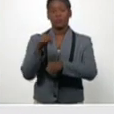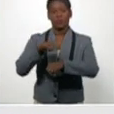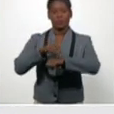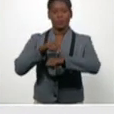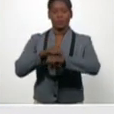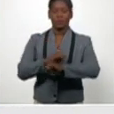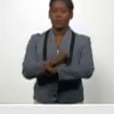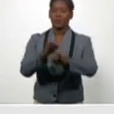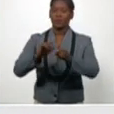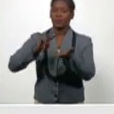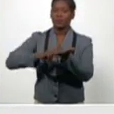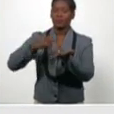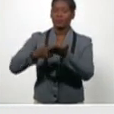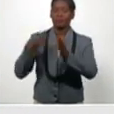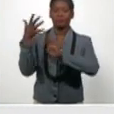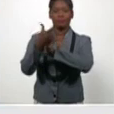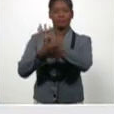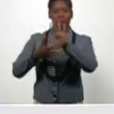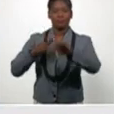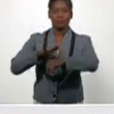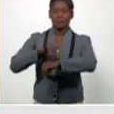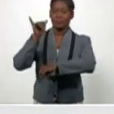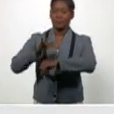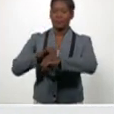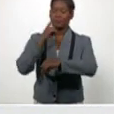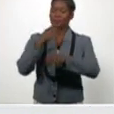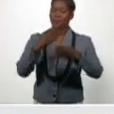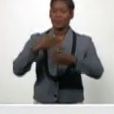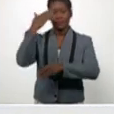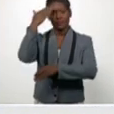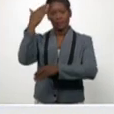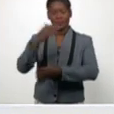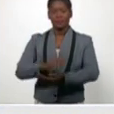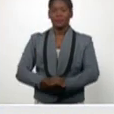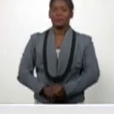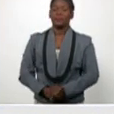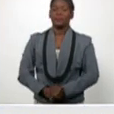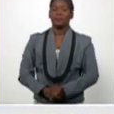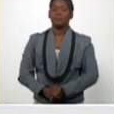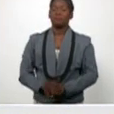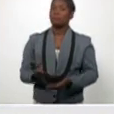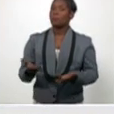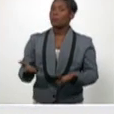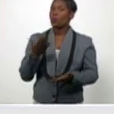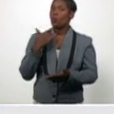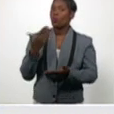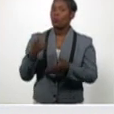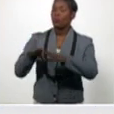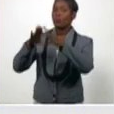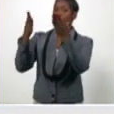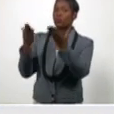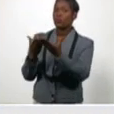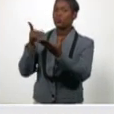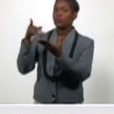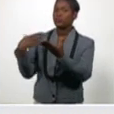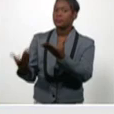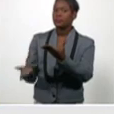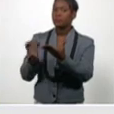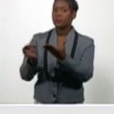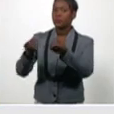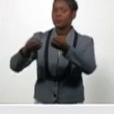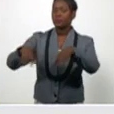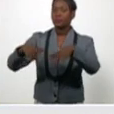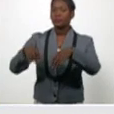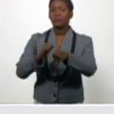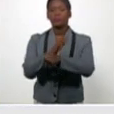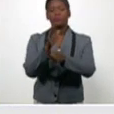señas, Mercedes González. Bienvenida. Y doctor, sigue tensa la situación en el mundo. En el mundo tensa. Ayer